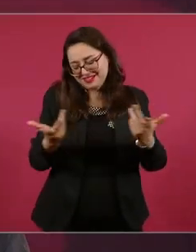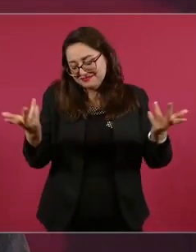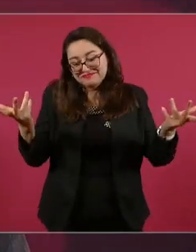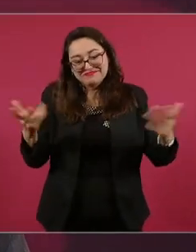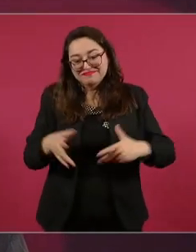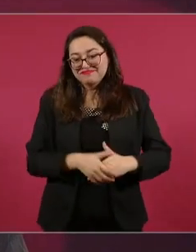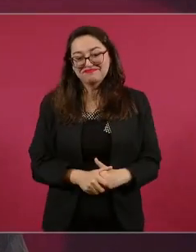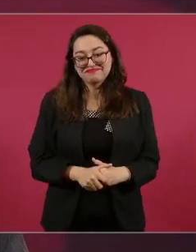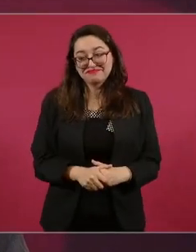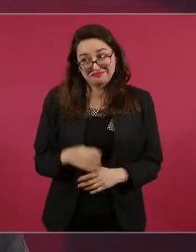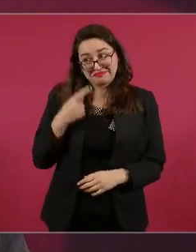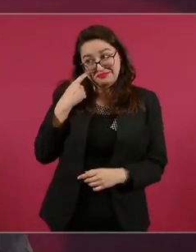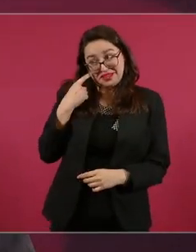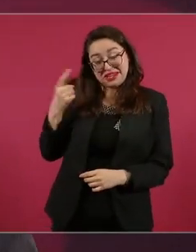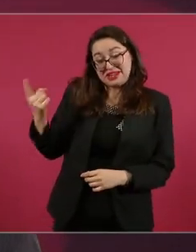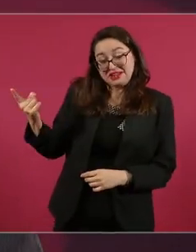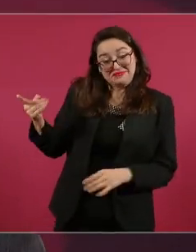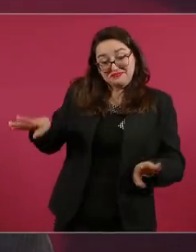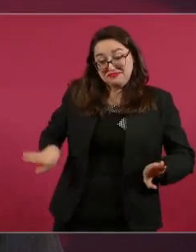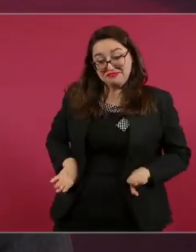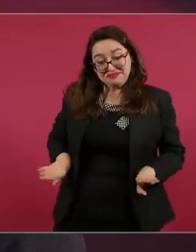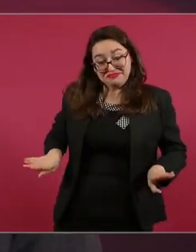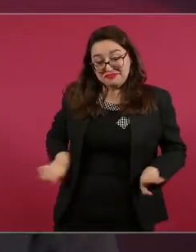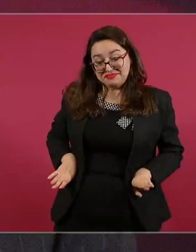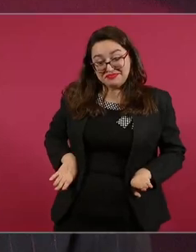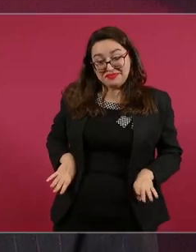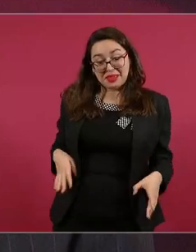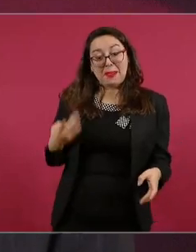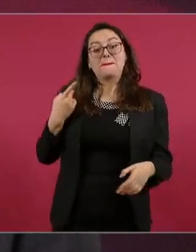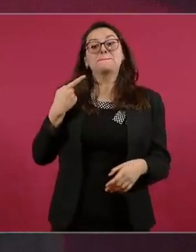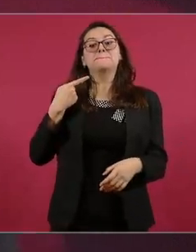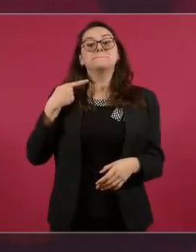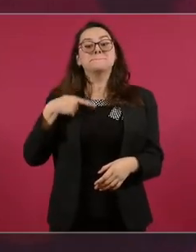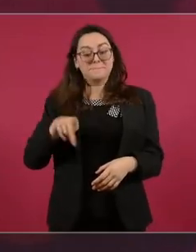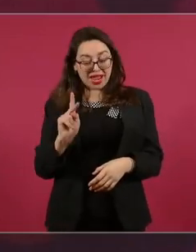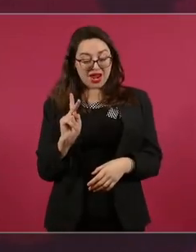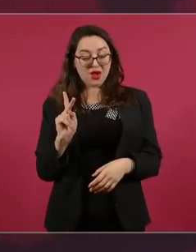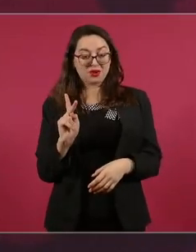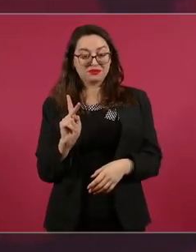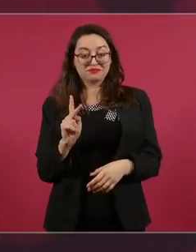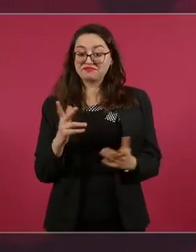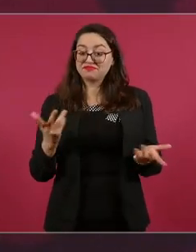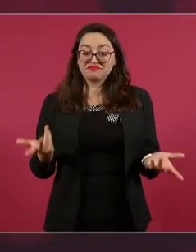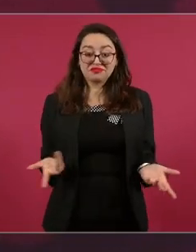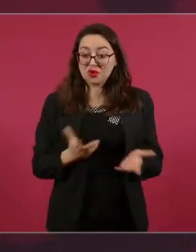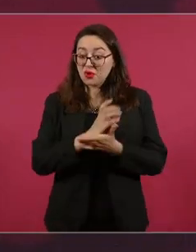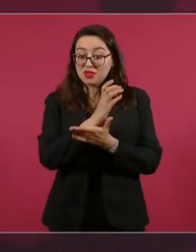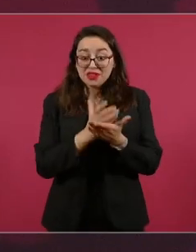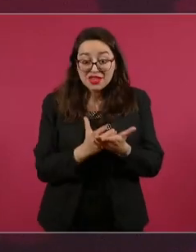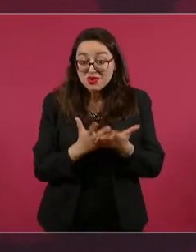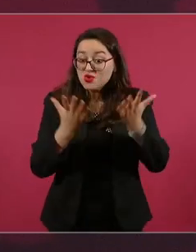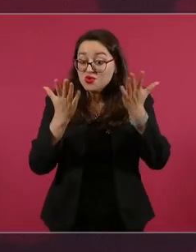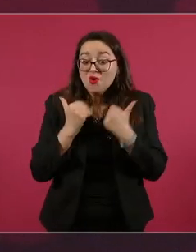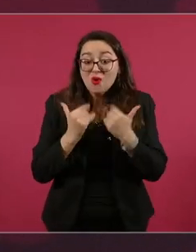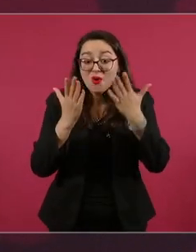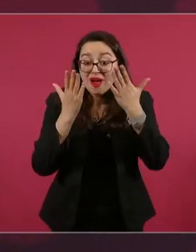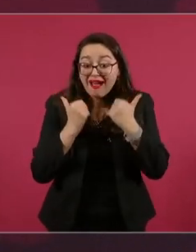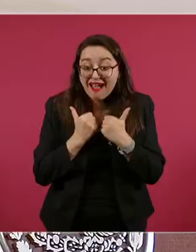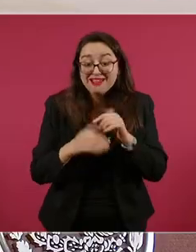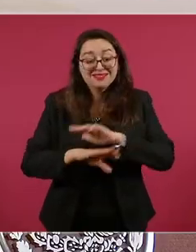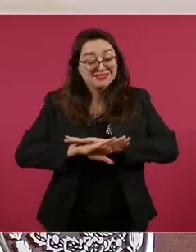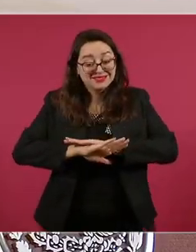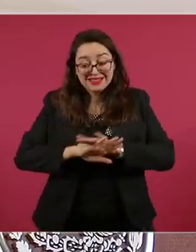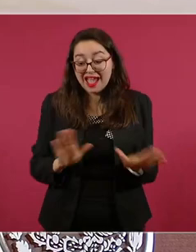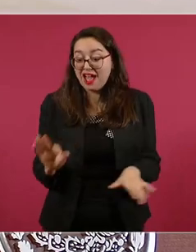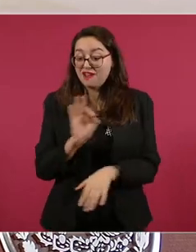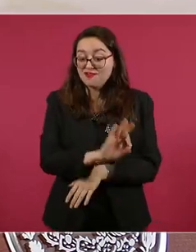Cómo actúan, pero legalmente ya no hay contrato, porque ya se